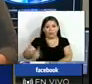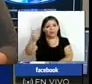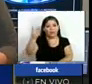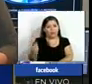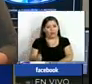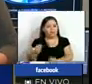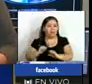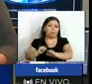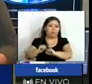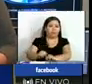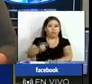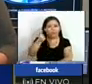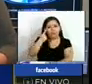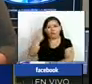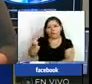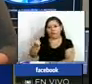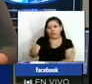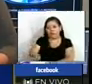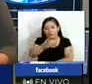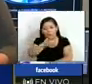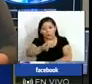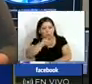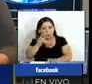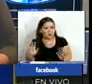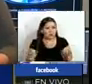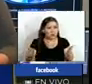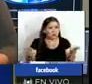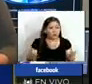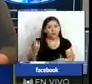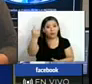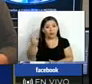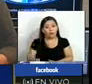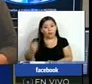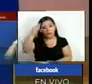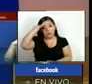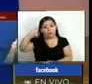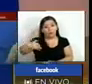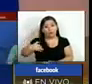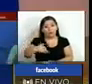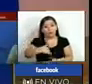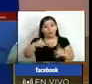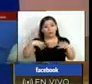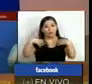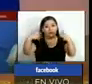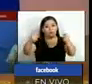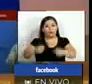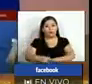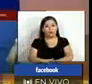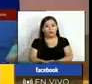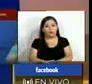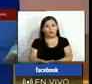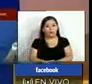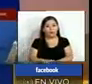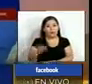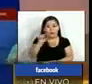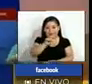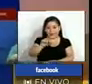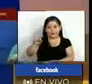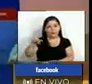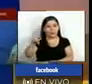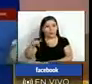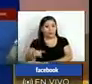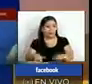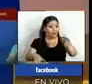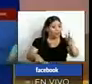fecha. Escuchemos a continuación las declaraciones de la ministra de Salud. Durante la presente semana, que comprende